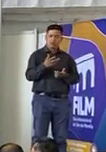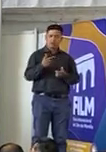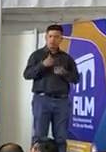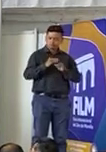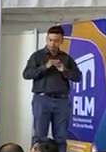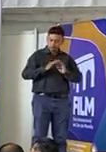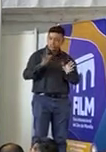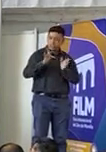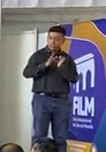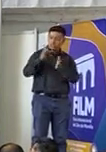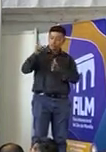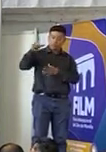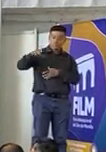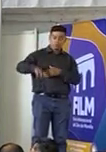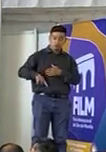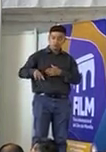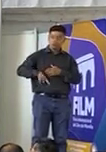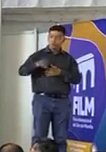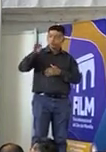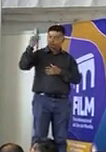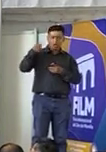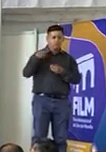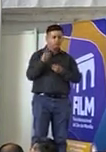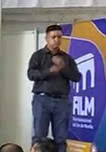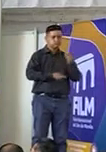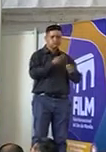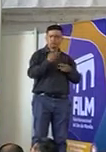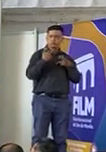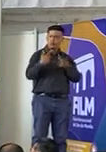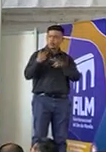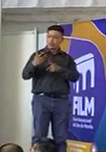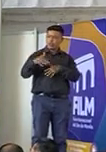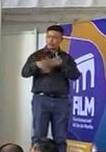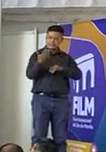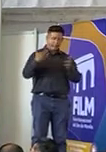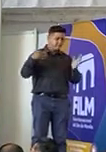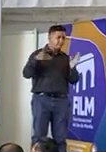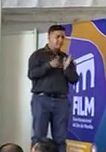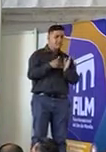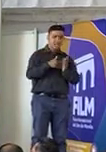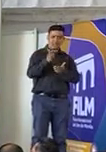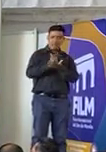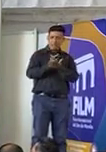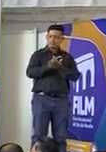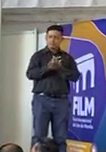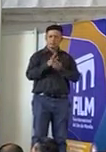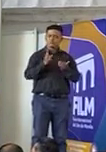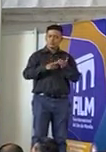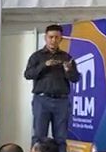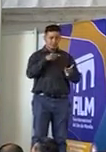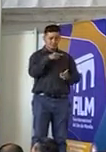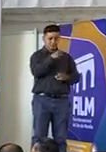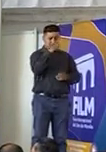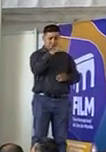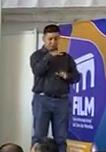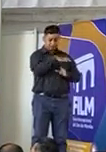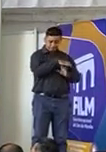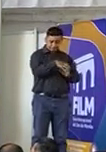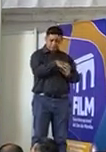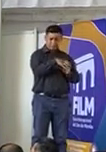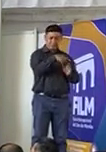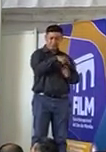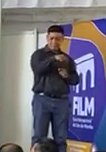al apoyo del Gobierno Federal, 15.000 libros desde la costa michoacana, Arteaga, hasta